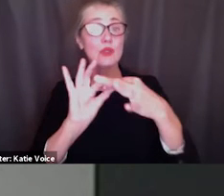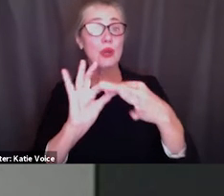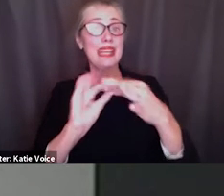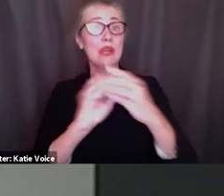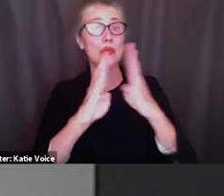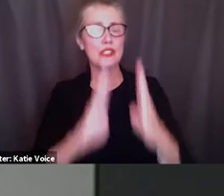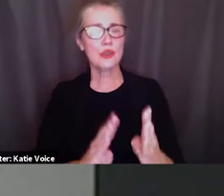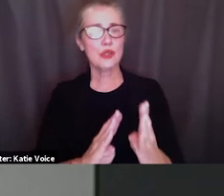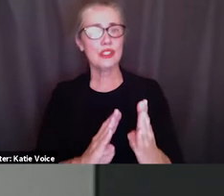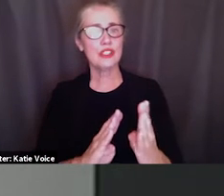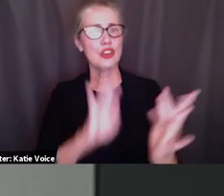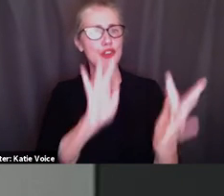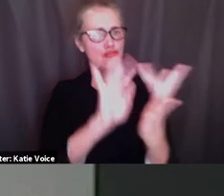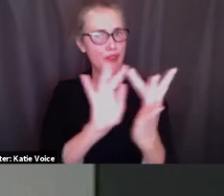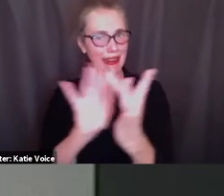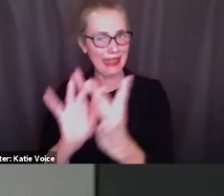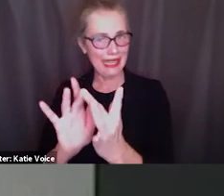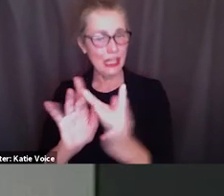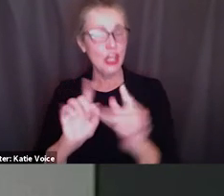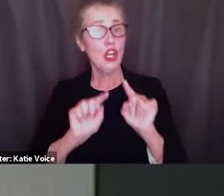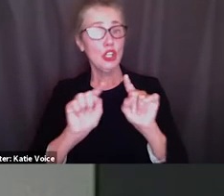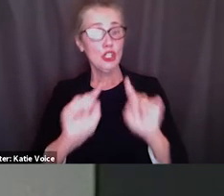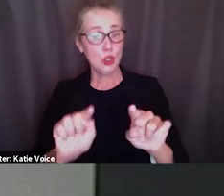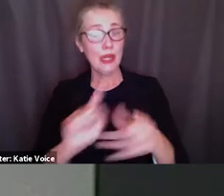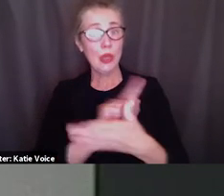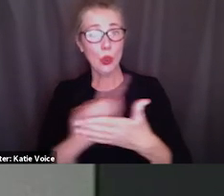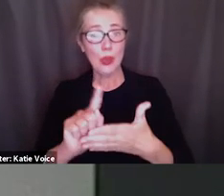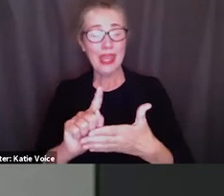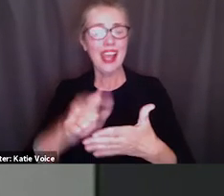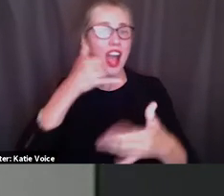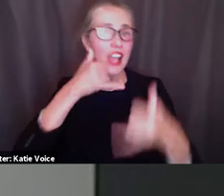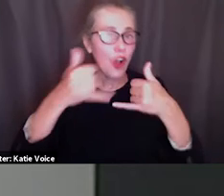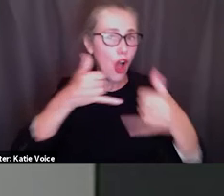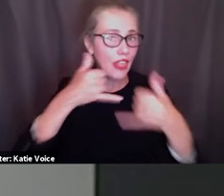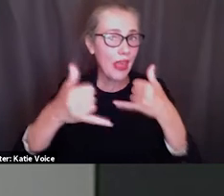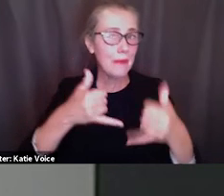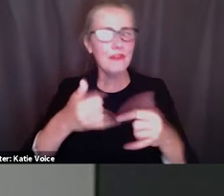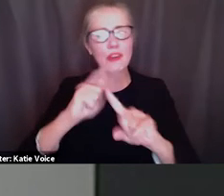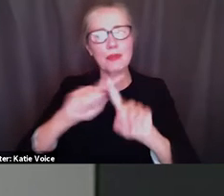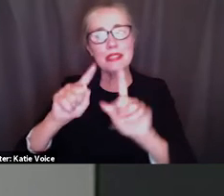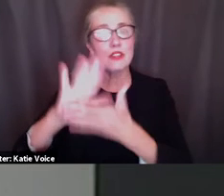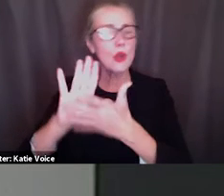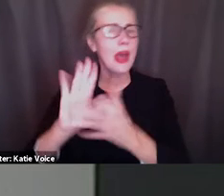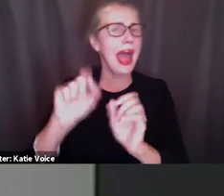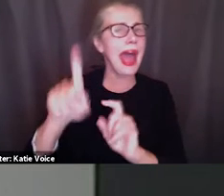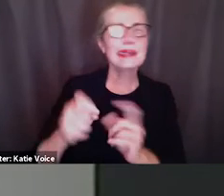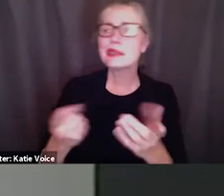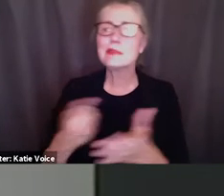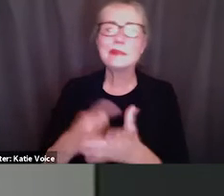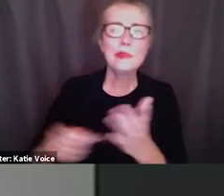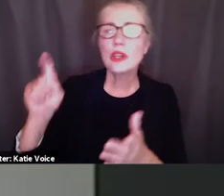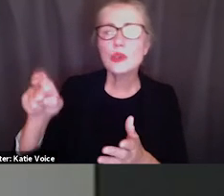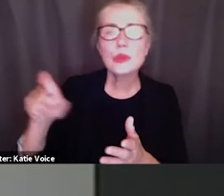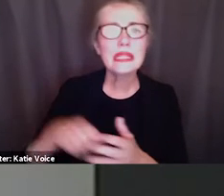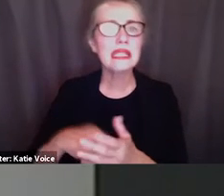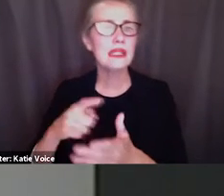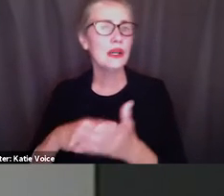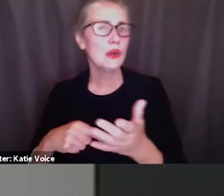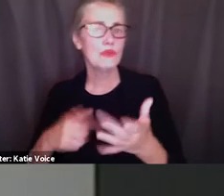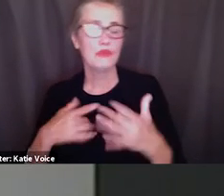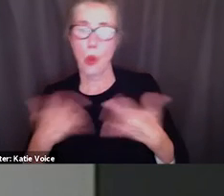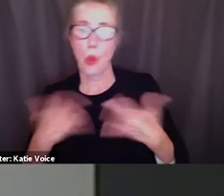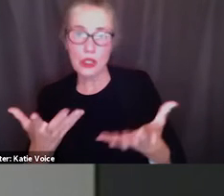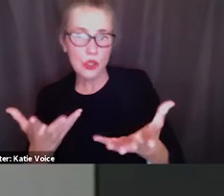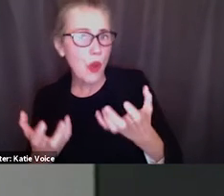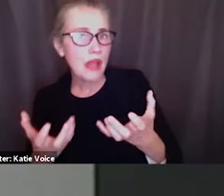estudiantes directamente, así que he estado llamando a los estudiantes durante la semana, gente que conozco de las distintas escuelas, y preguntándoles qué quieren, qué necesitan y